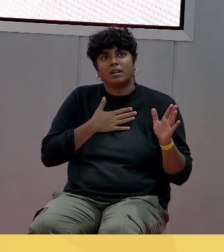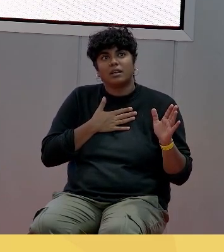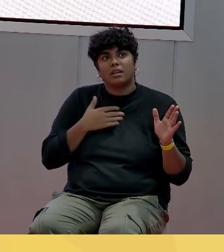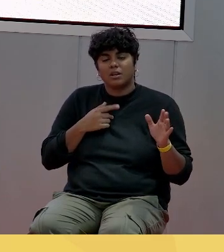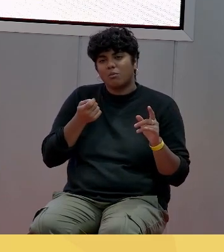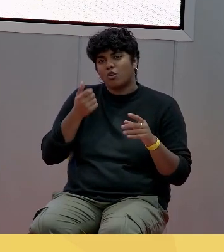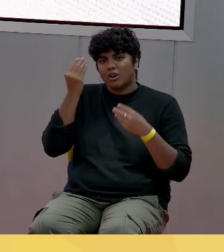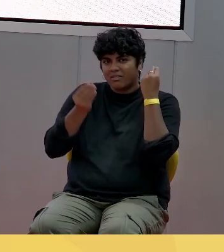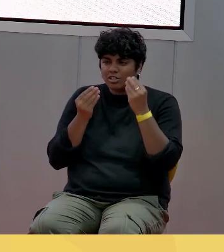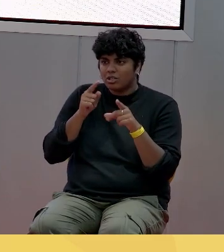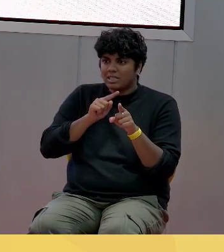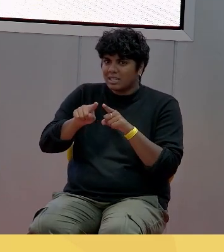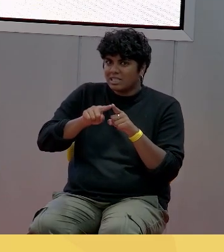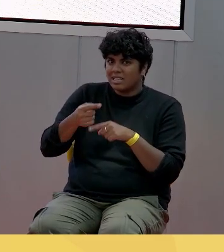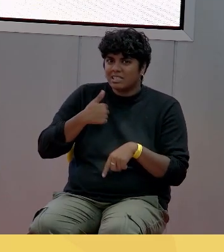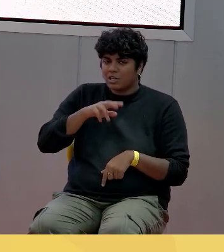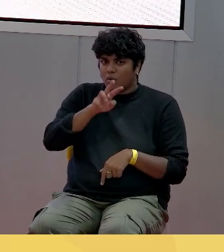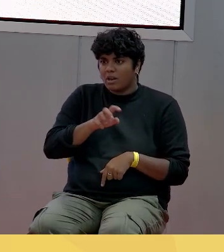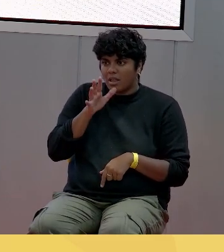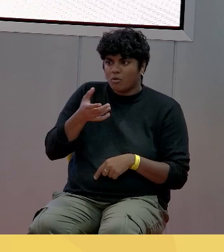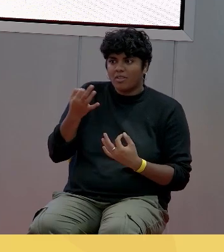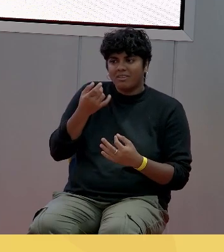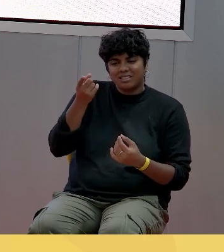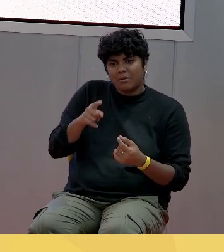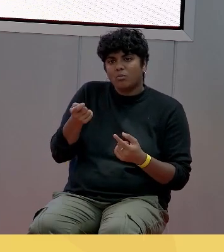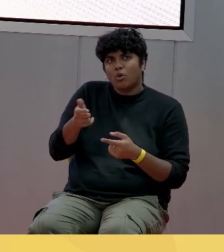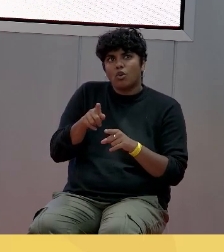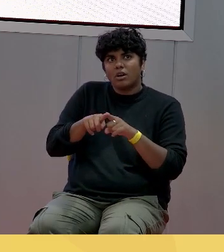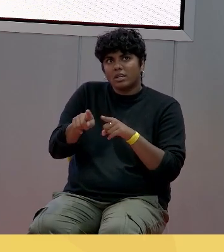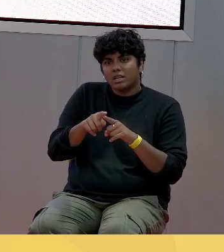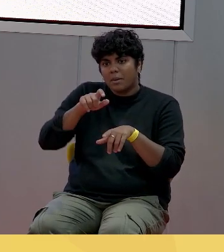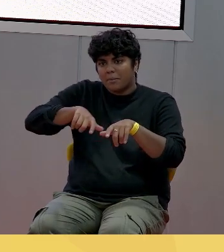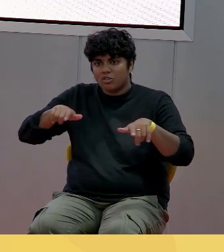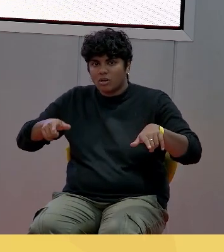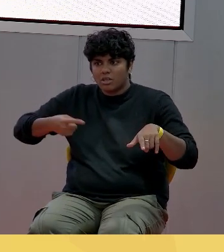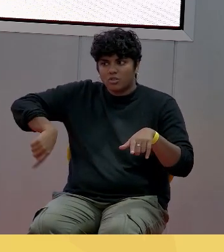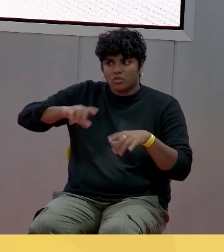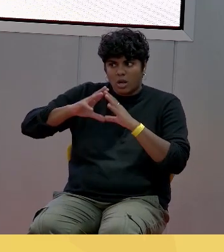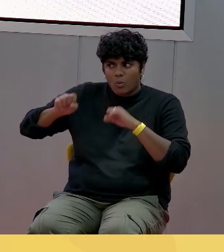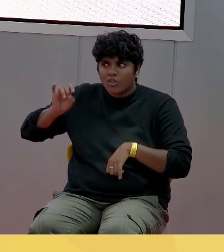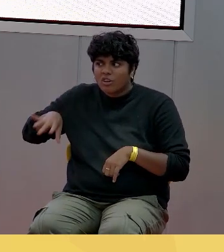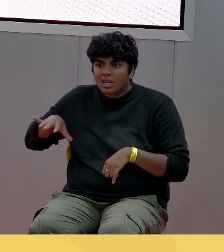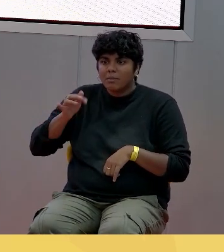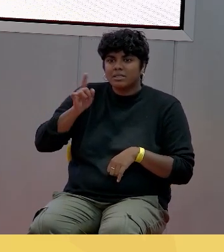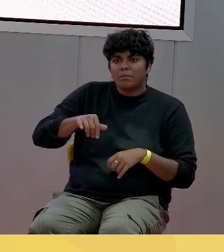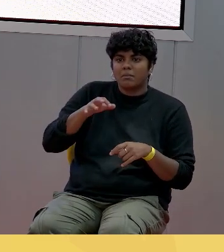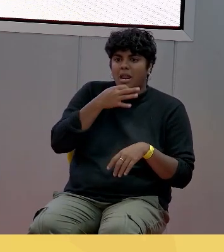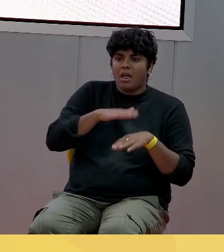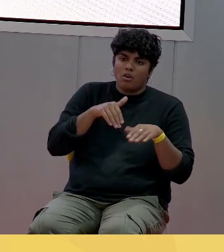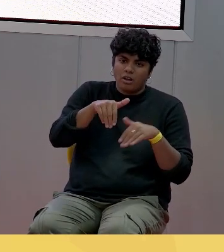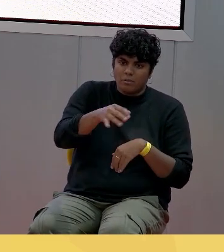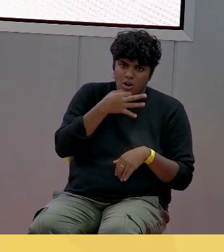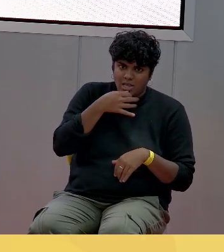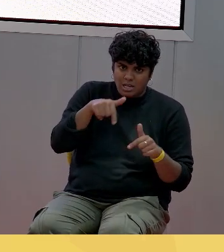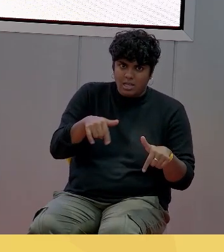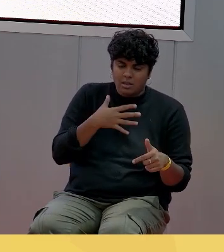reflexiones sobre críticas que creo que son válidas porque tenemos que criticar también las personas con las que estamos de acuerdo y quizás más de cara a la tarde,